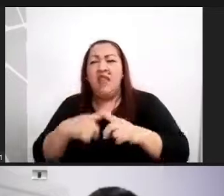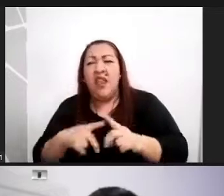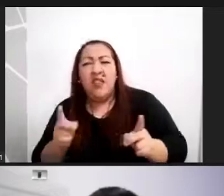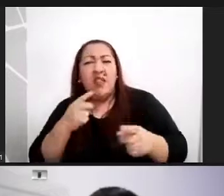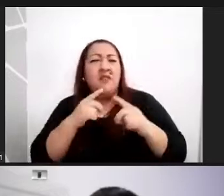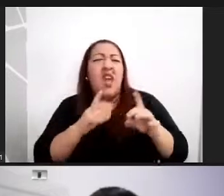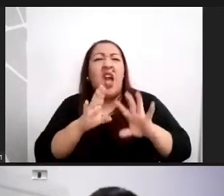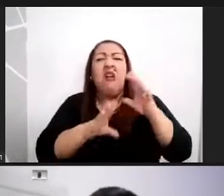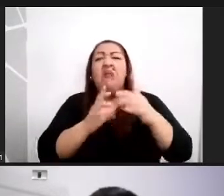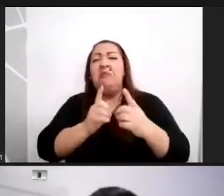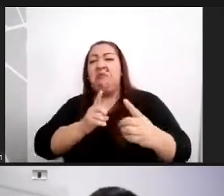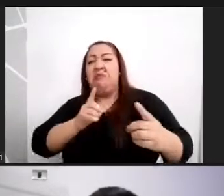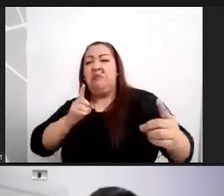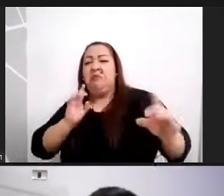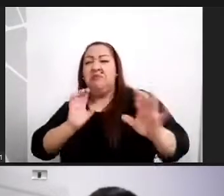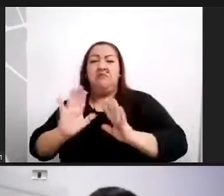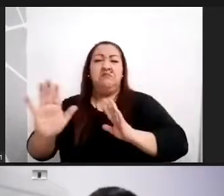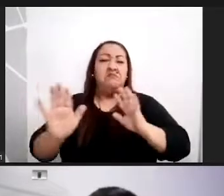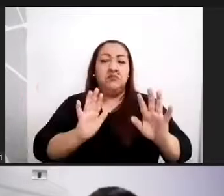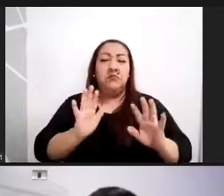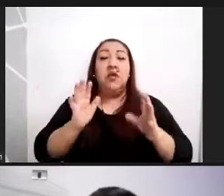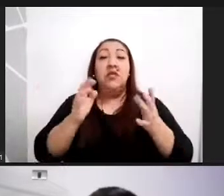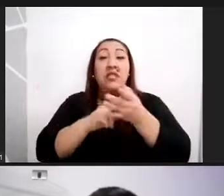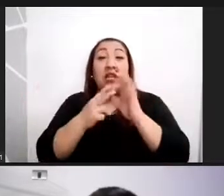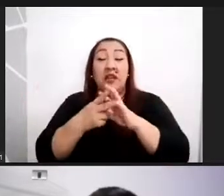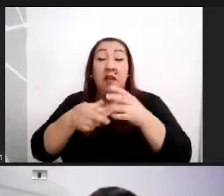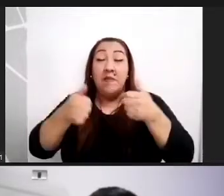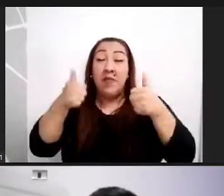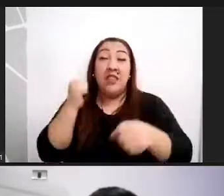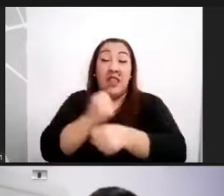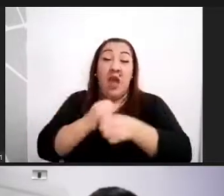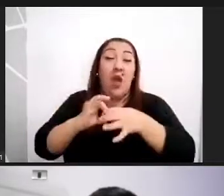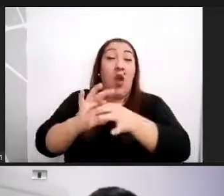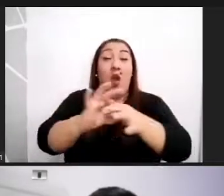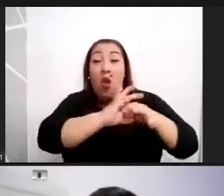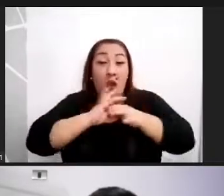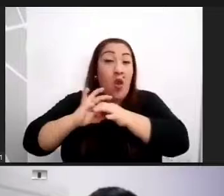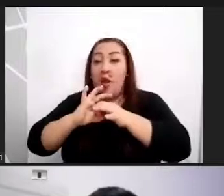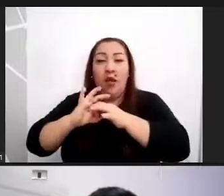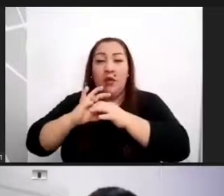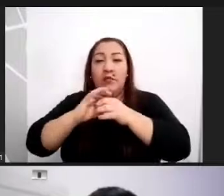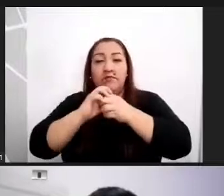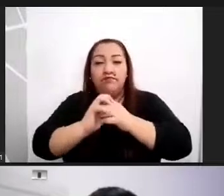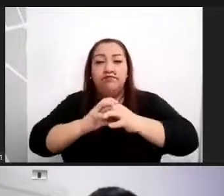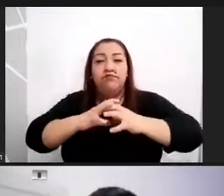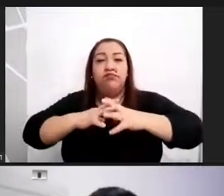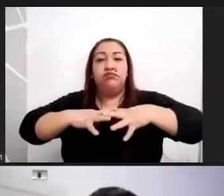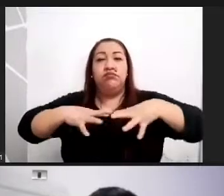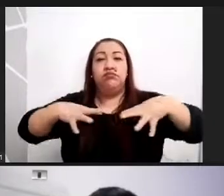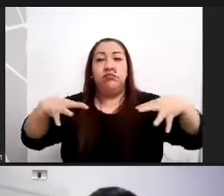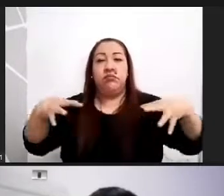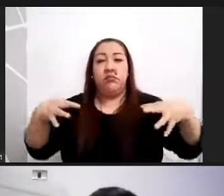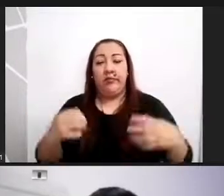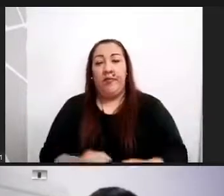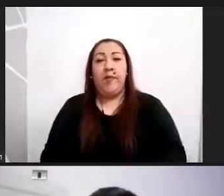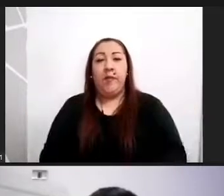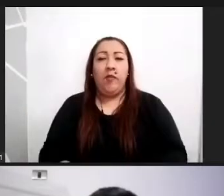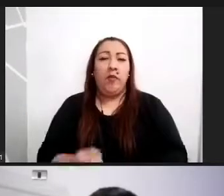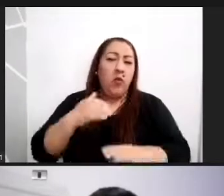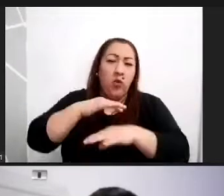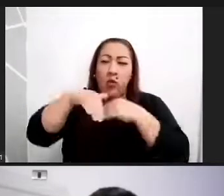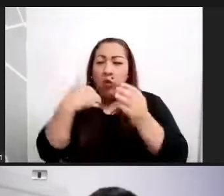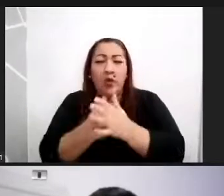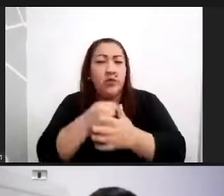distancias entre unos y otros, disminuyendo la eficacia de nuestras propias intervenciones. Todo esto, desde